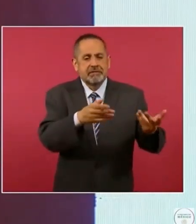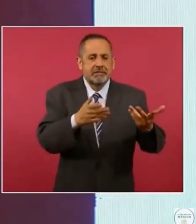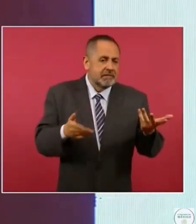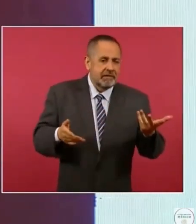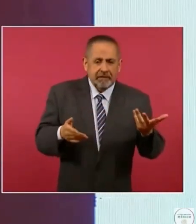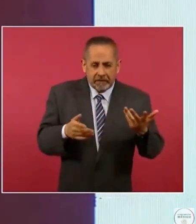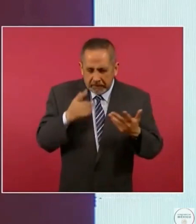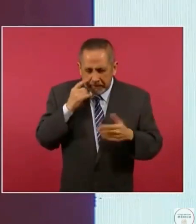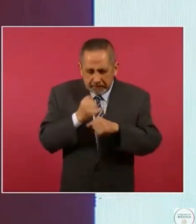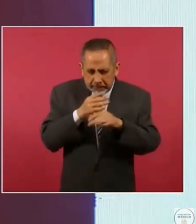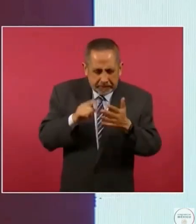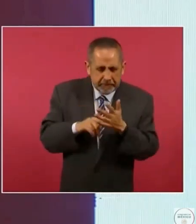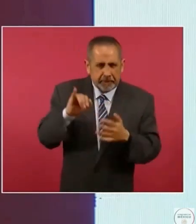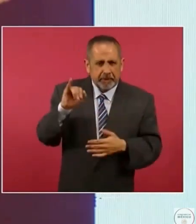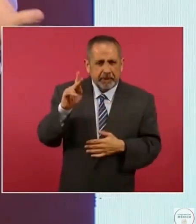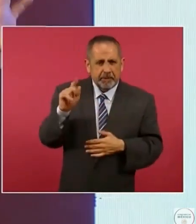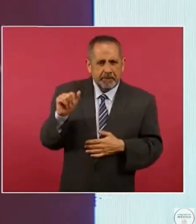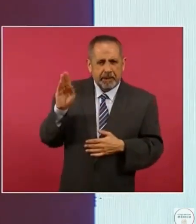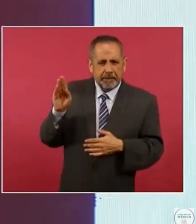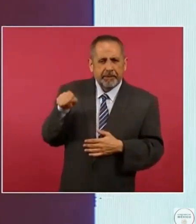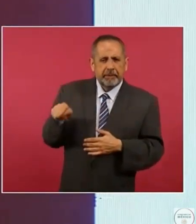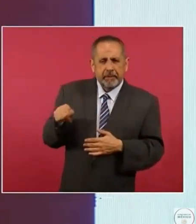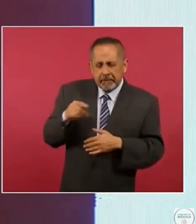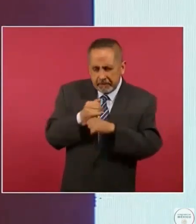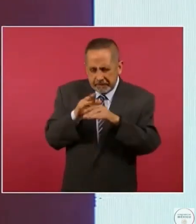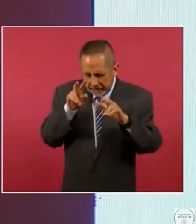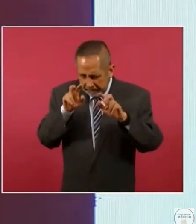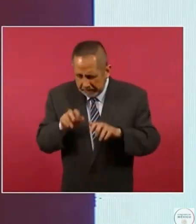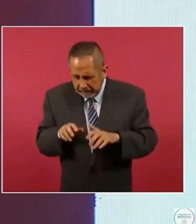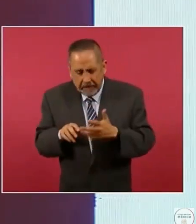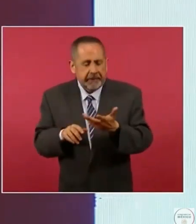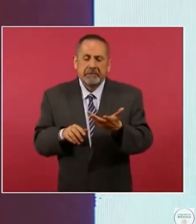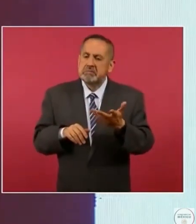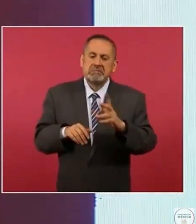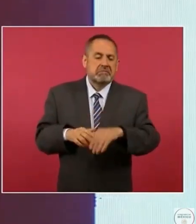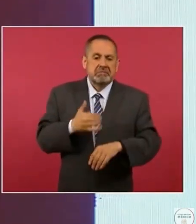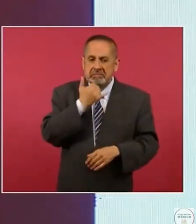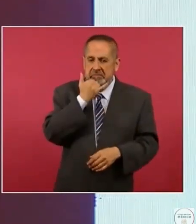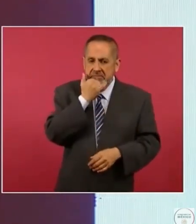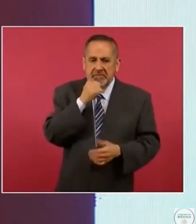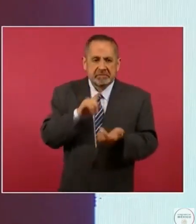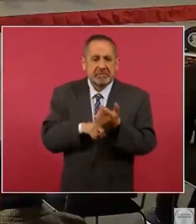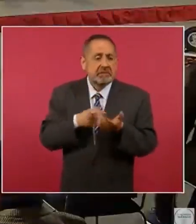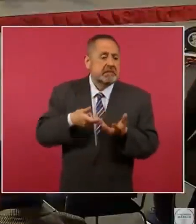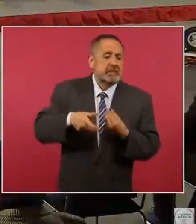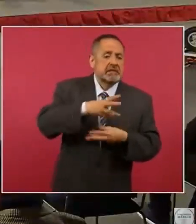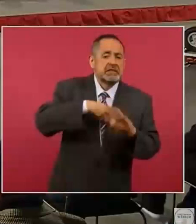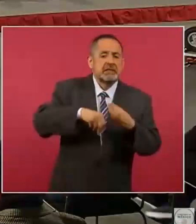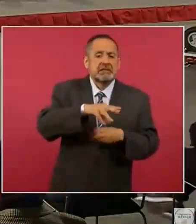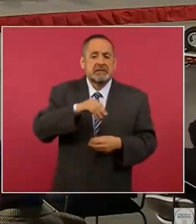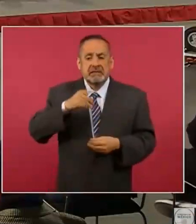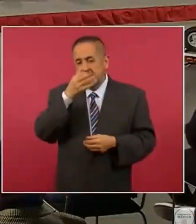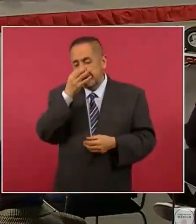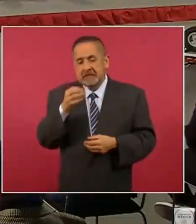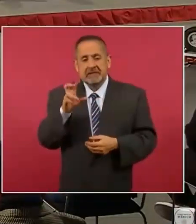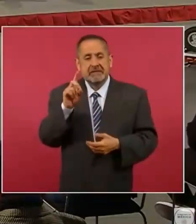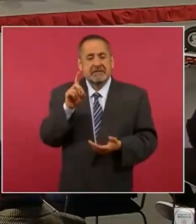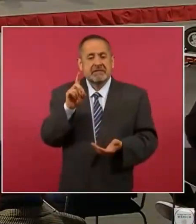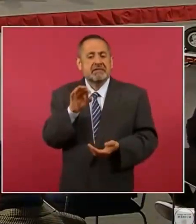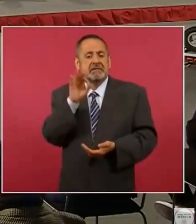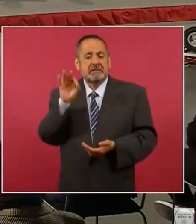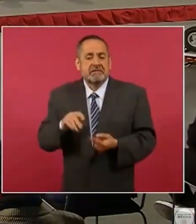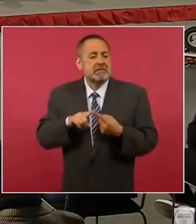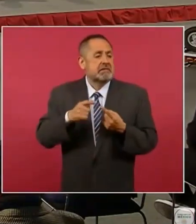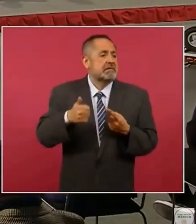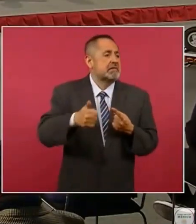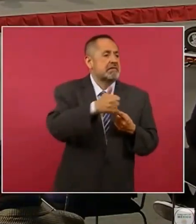acuerdo con información del IPAB, que es el Instituto de Protección al Ahorro, solo se recuperó el 30% de cada una